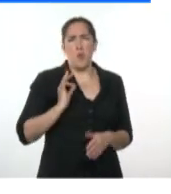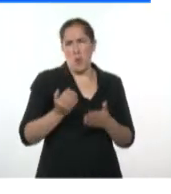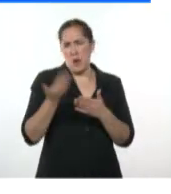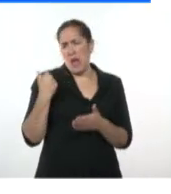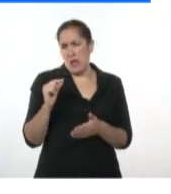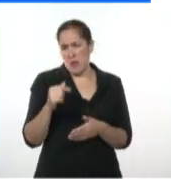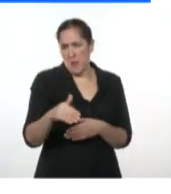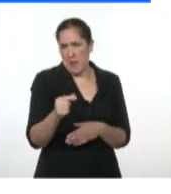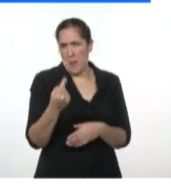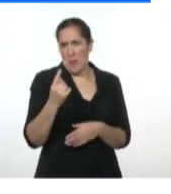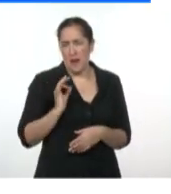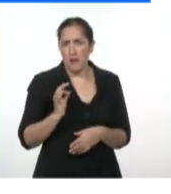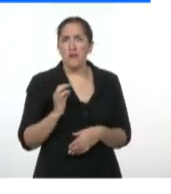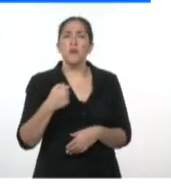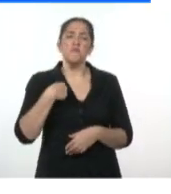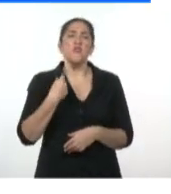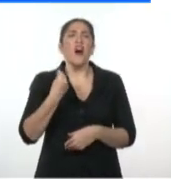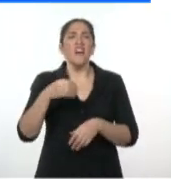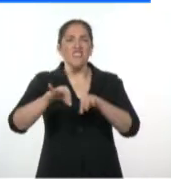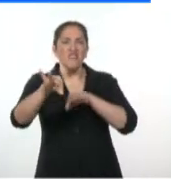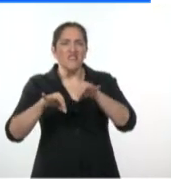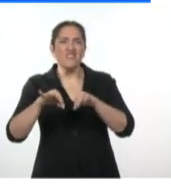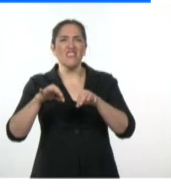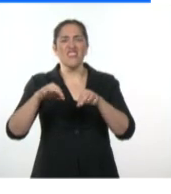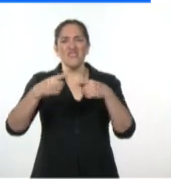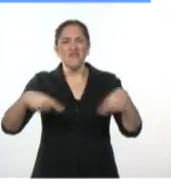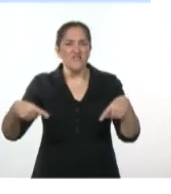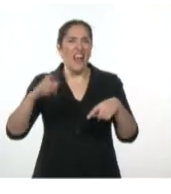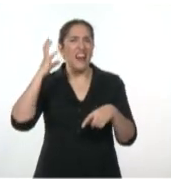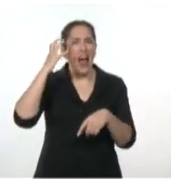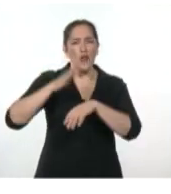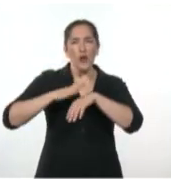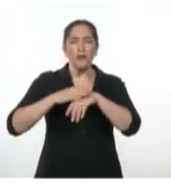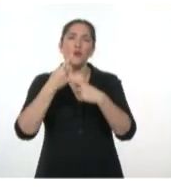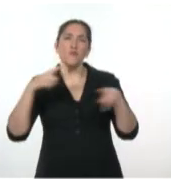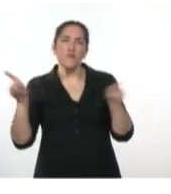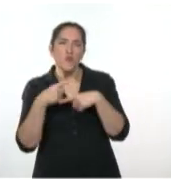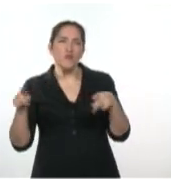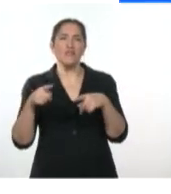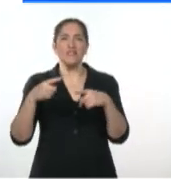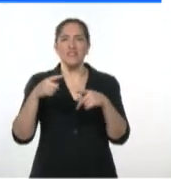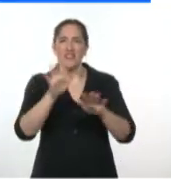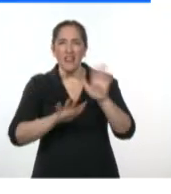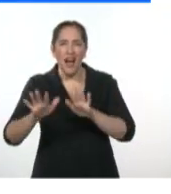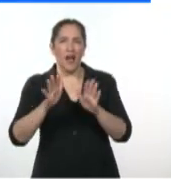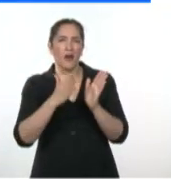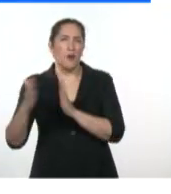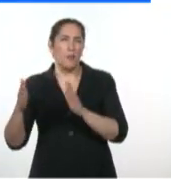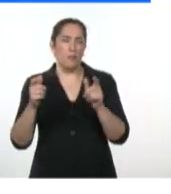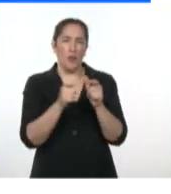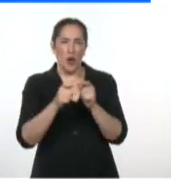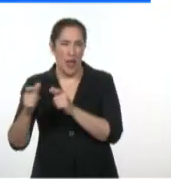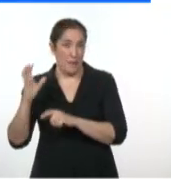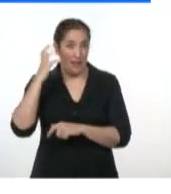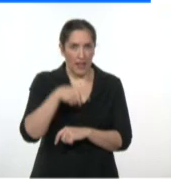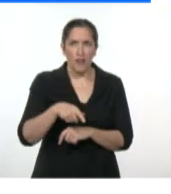poco. ¿Y sos operador? Operador técnico, sí, de la radio. Soy el encargado de pasar la música y de operar distintos programas. Y a través del